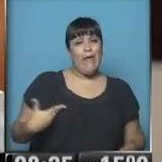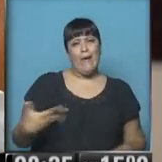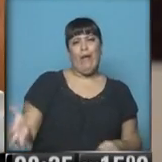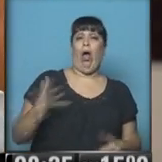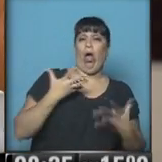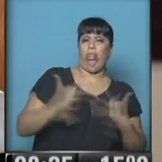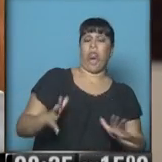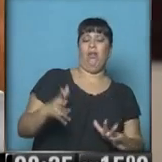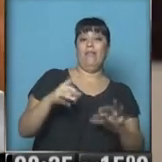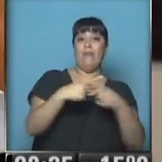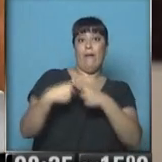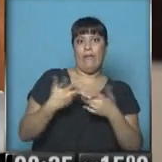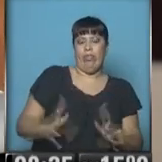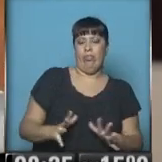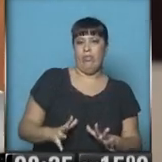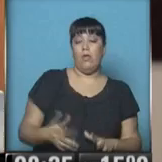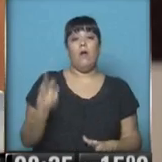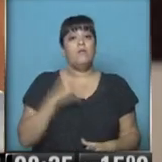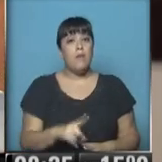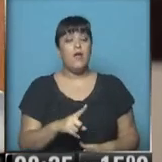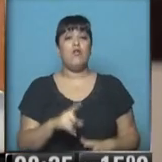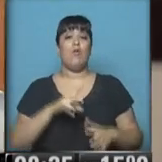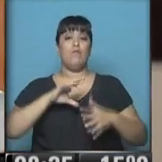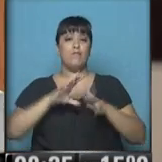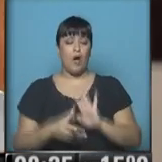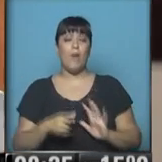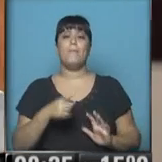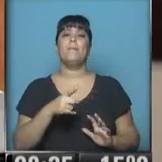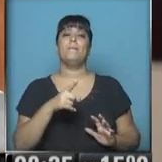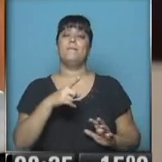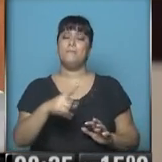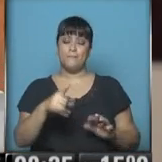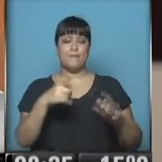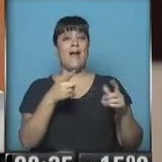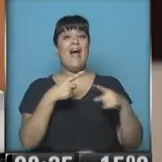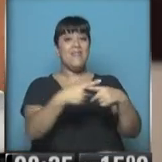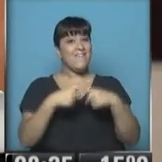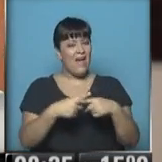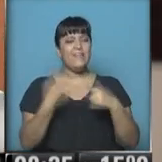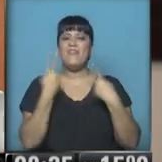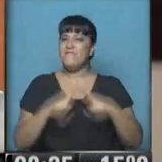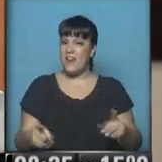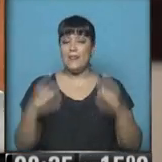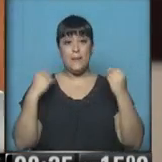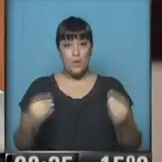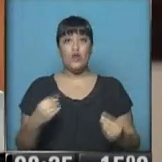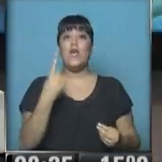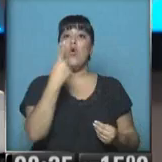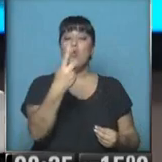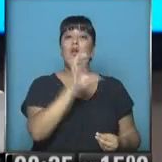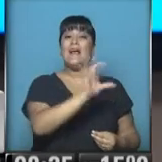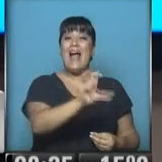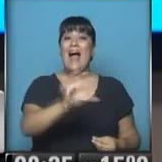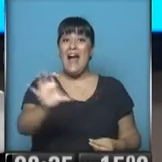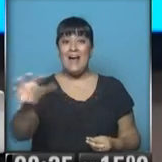debate pero al establecer me llama la atención este este esquema de debate que usted propone porque es uno por cada canal de aire no